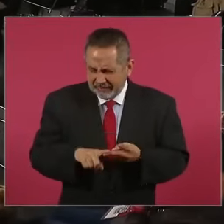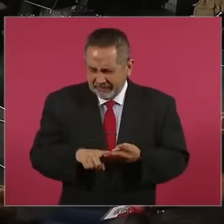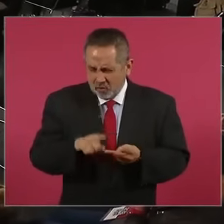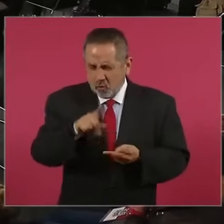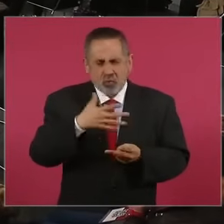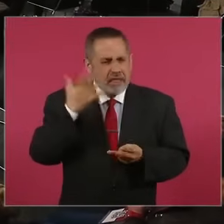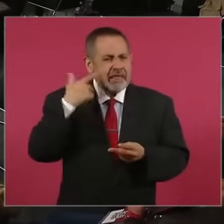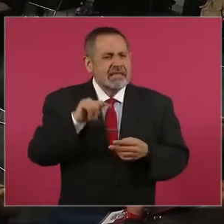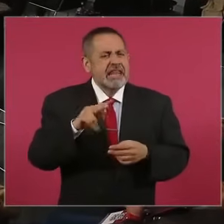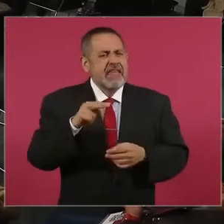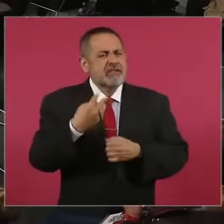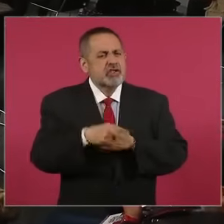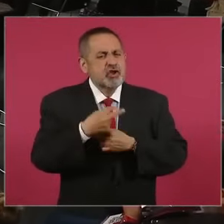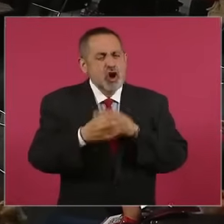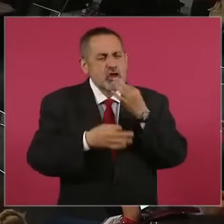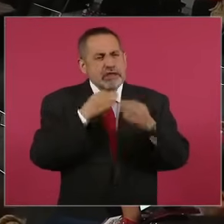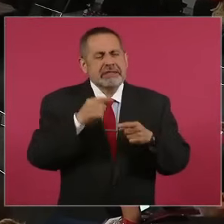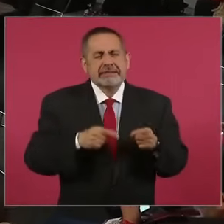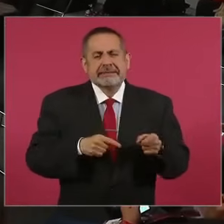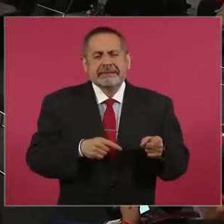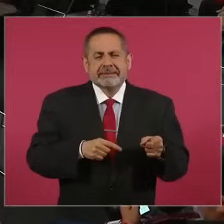estuvo en televisión,